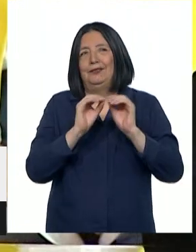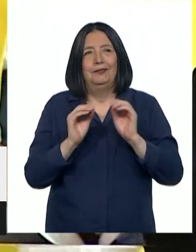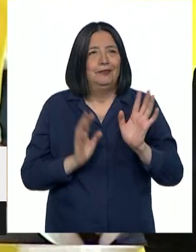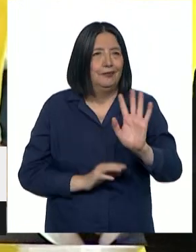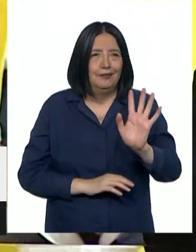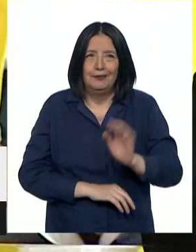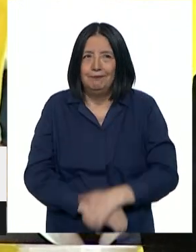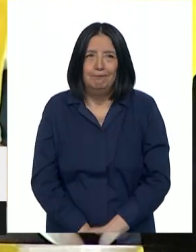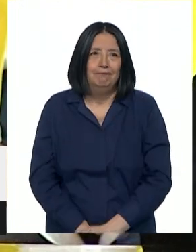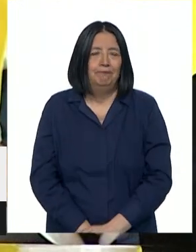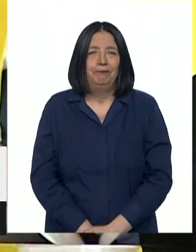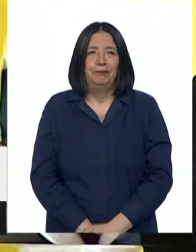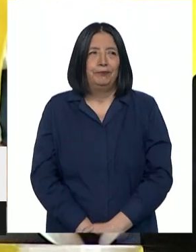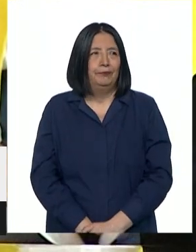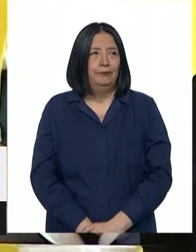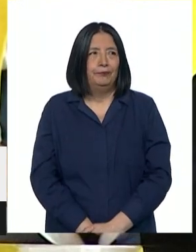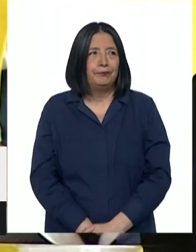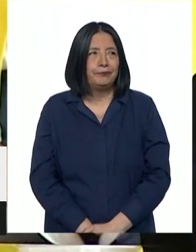resolver.